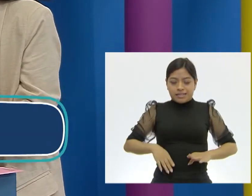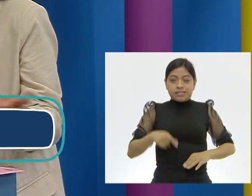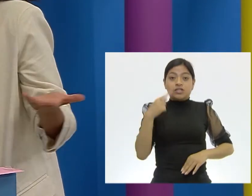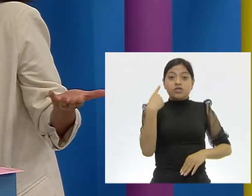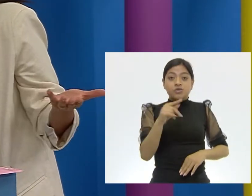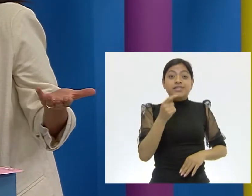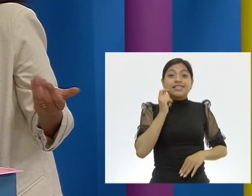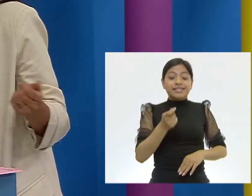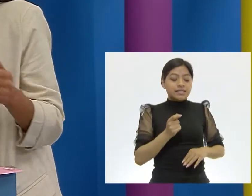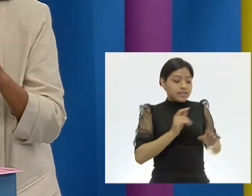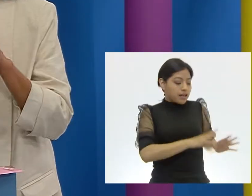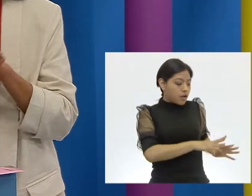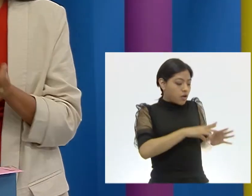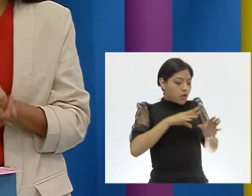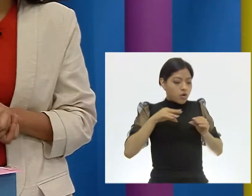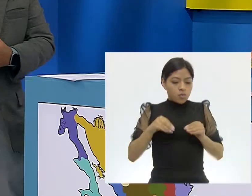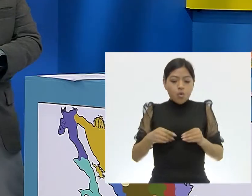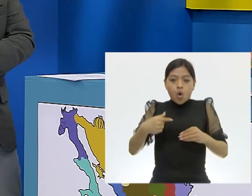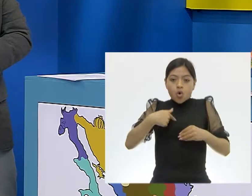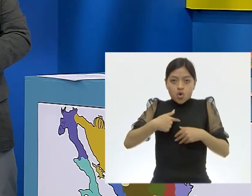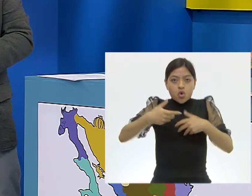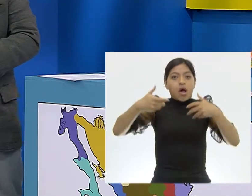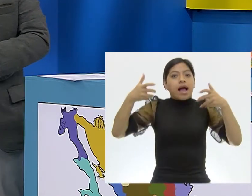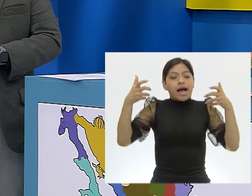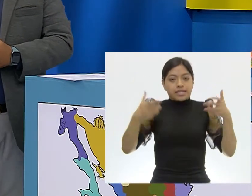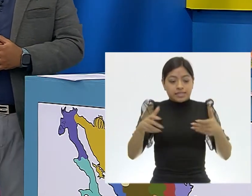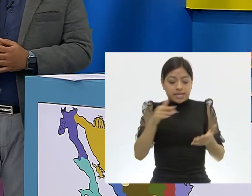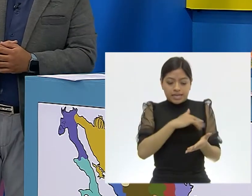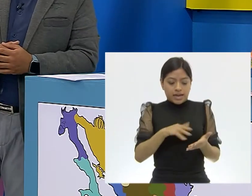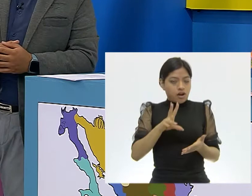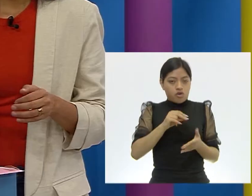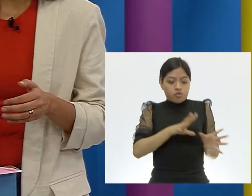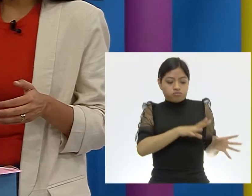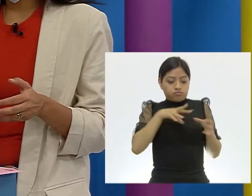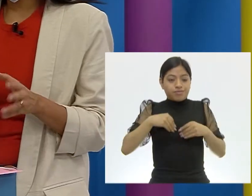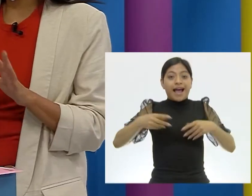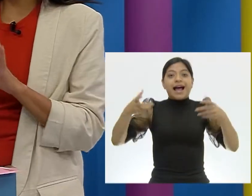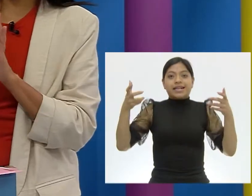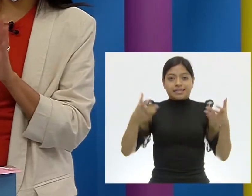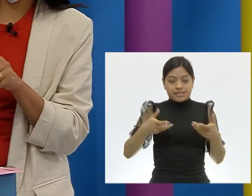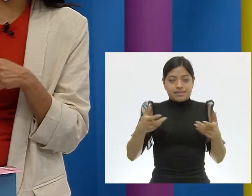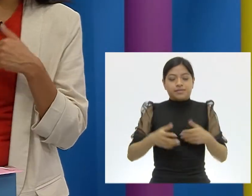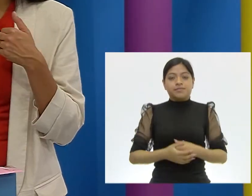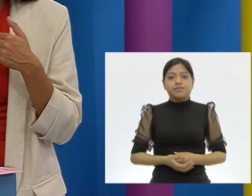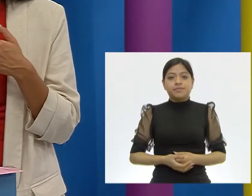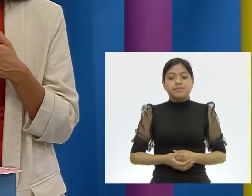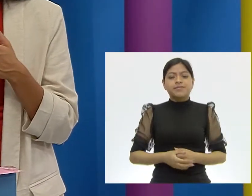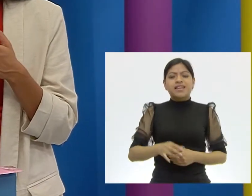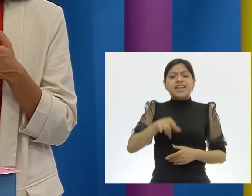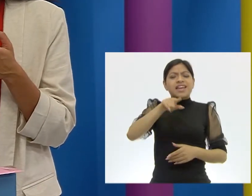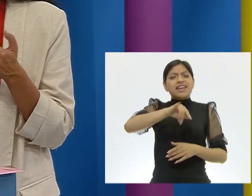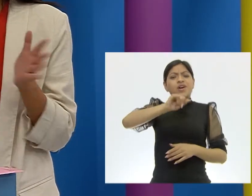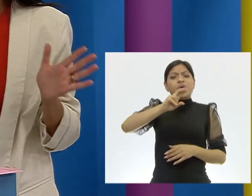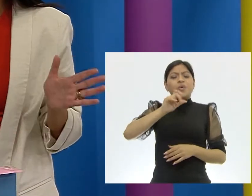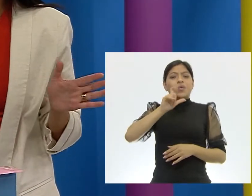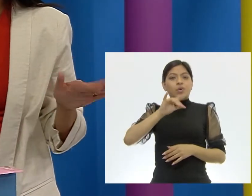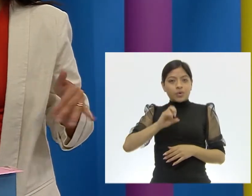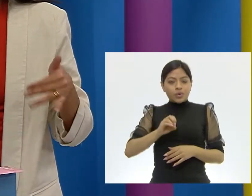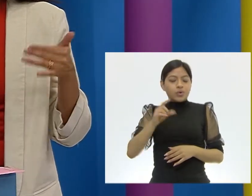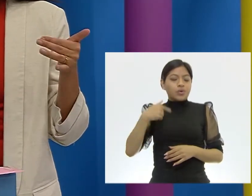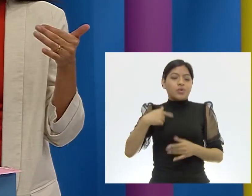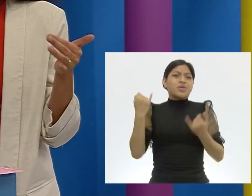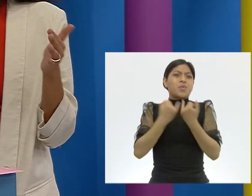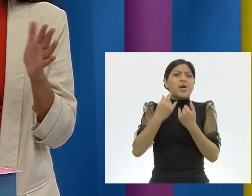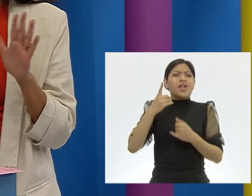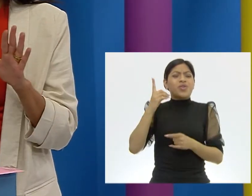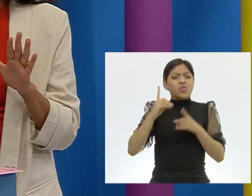volviéndola un arte. Así es, María. Y también, Julio, me surge una duda.